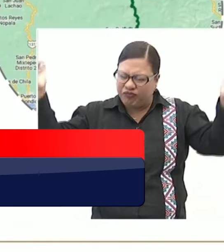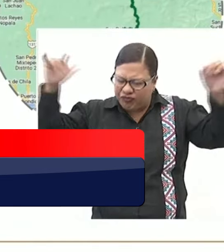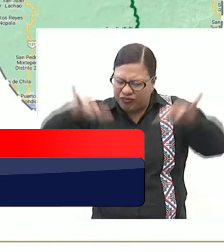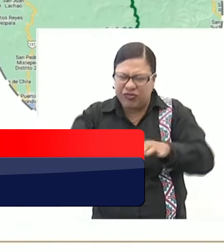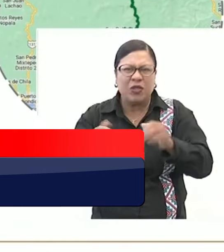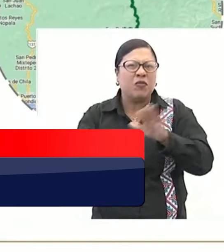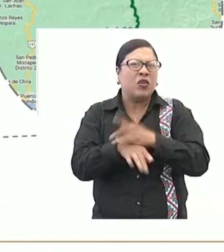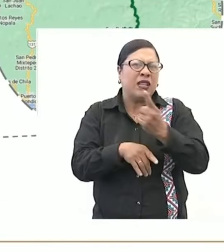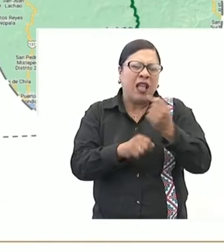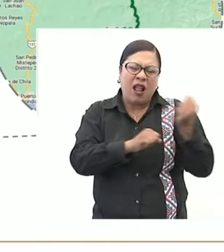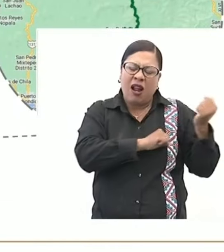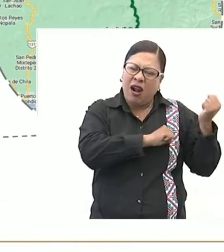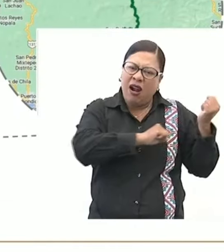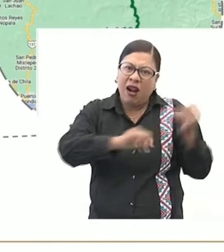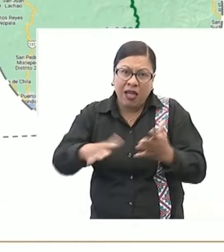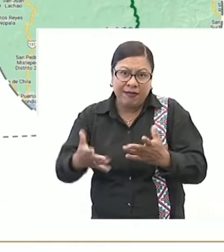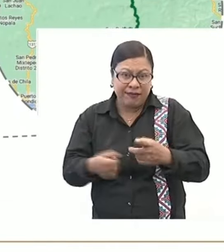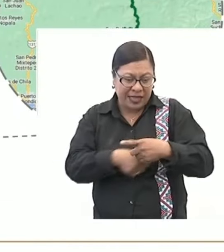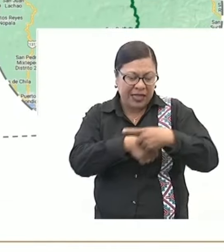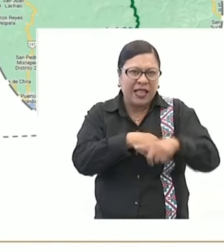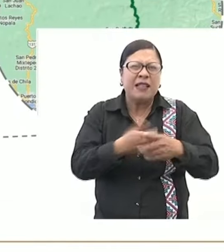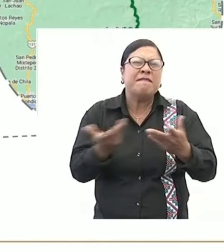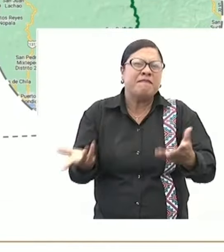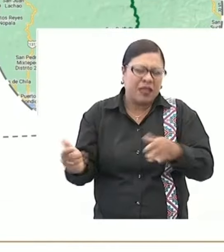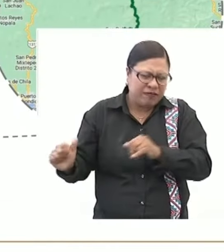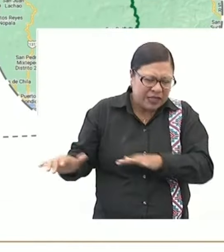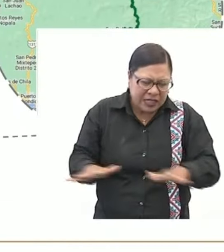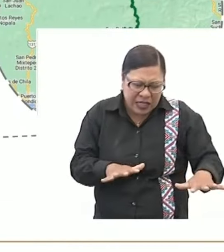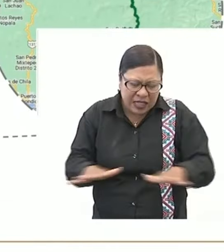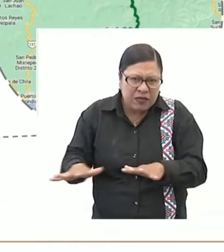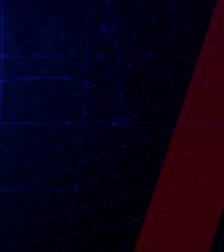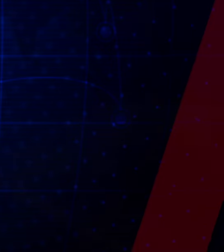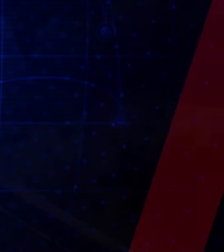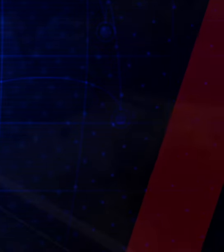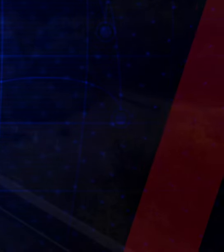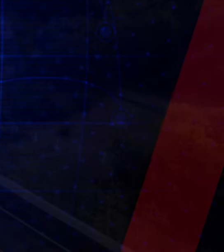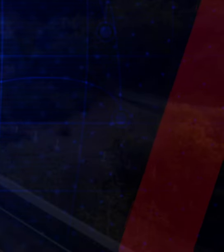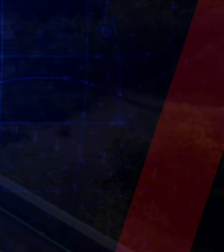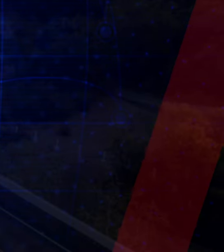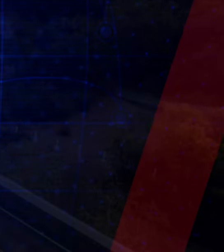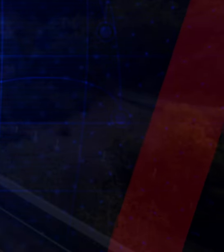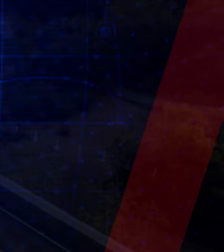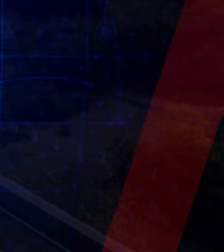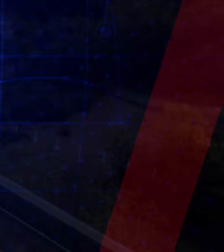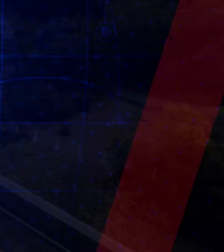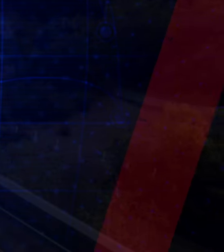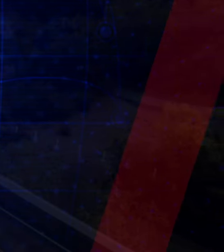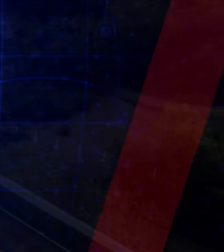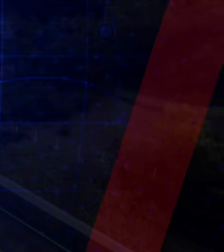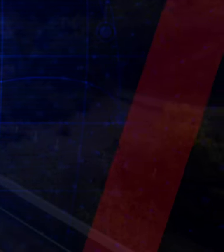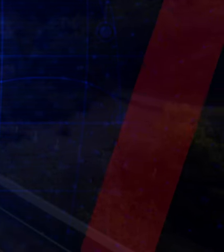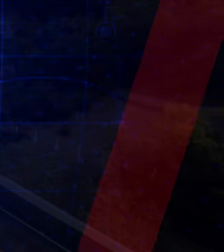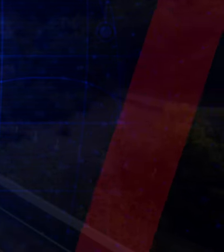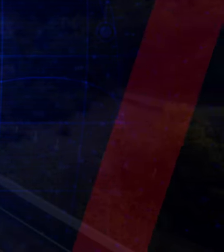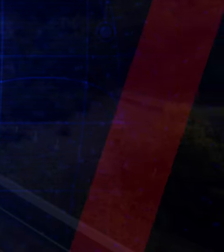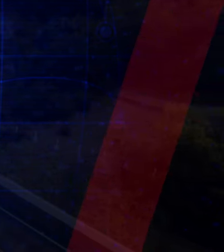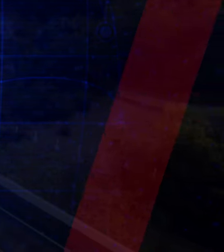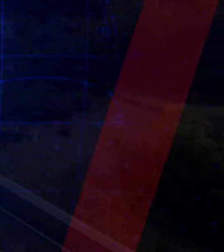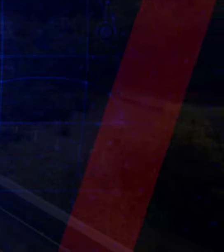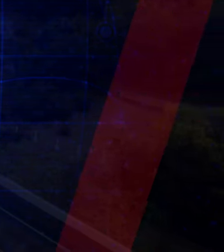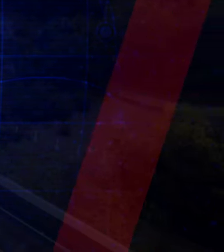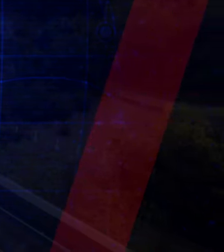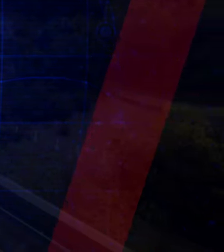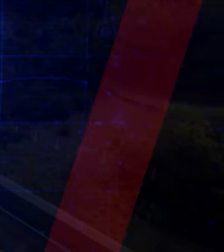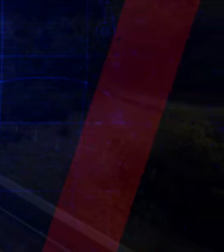de abandono, afectada también por los sismos y por el inclemente clima. El costo final de esta obra fue de 13.182